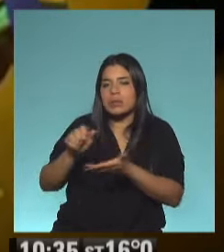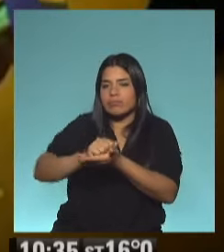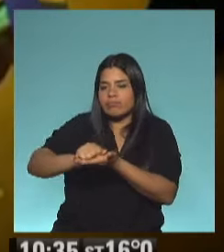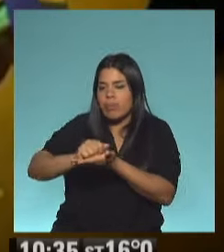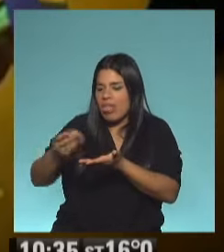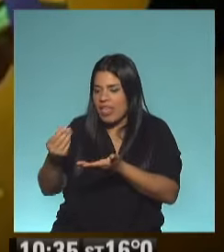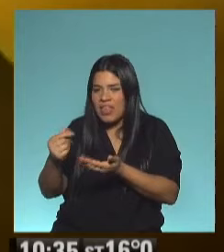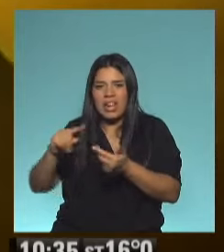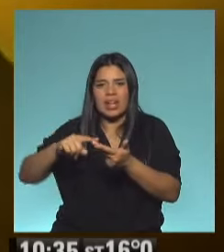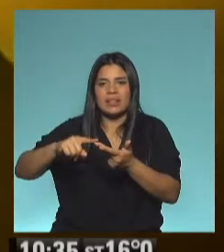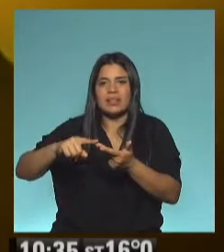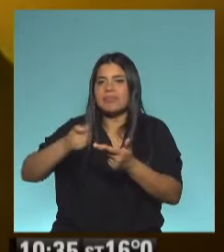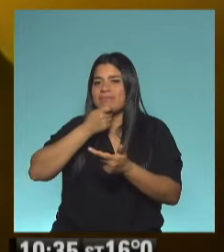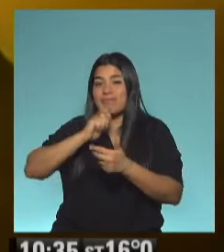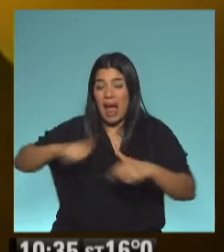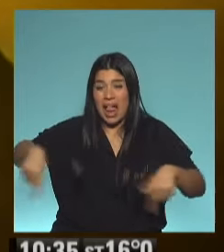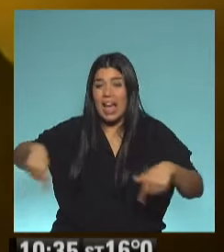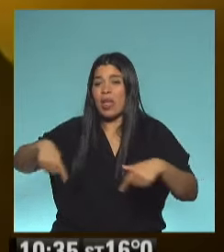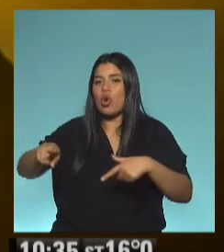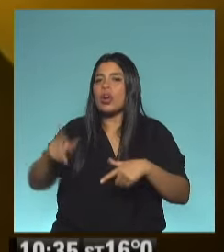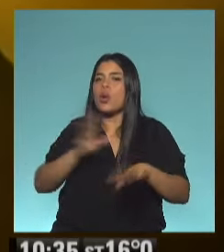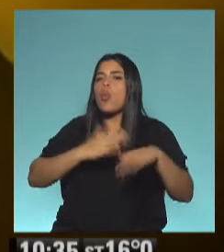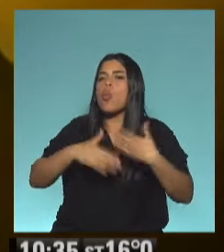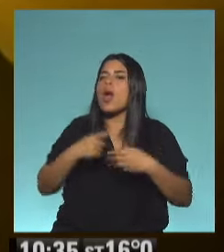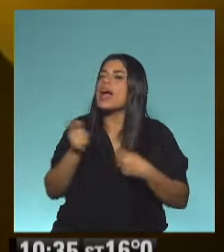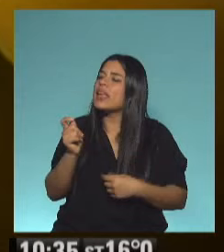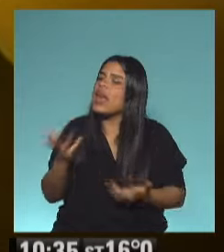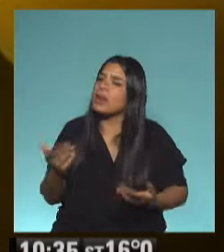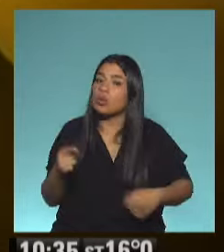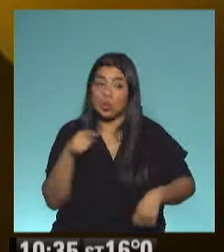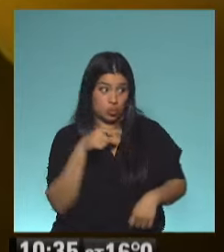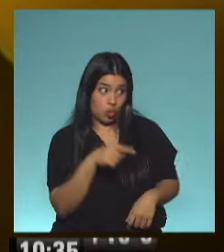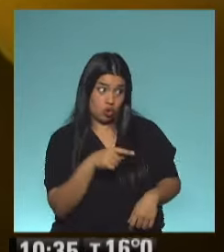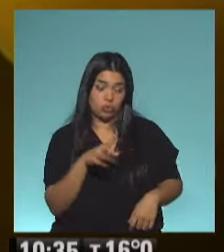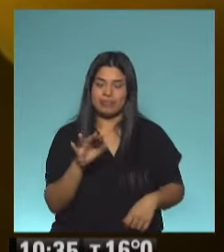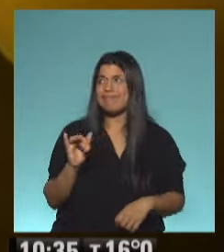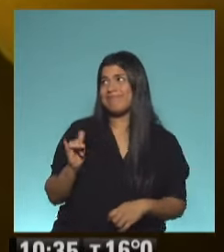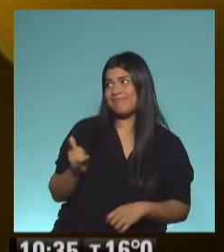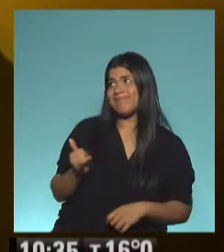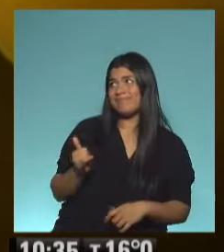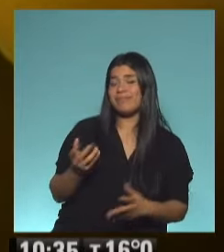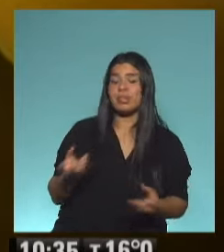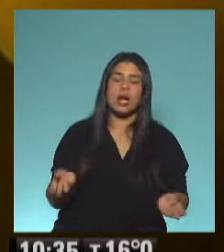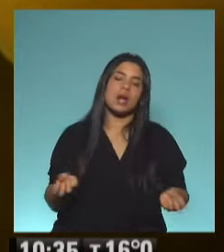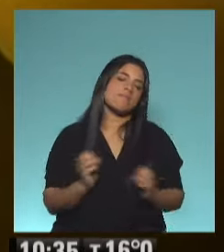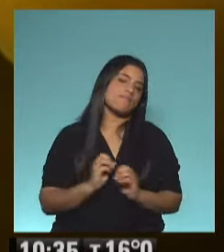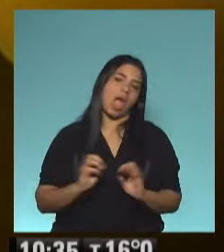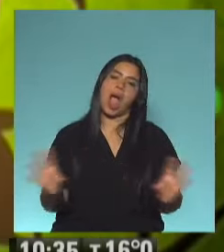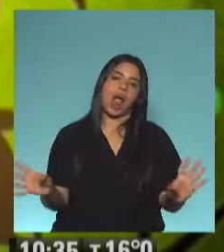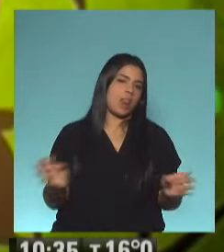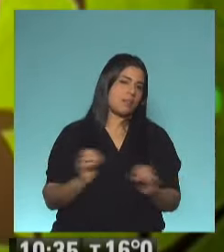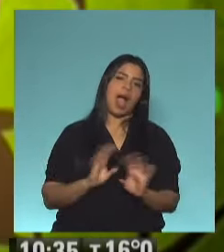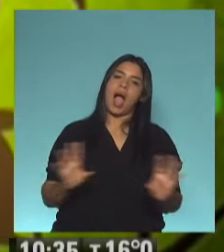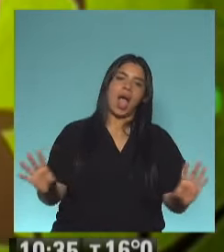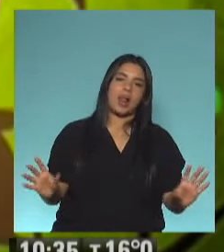los marcadores. ¿Fuiste vos? Sí. ¡Qué mal! ¡Qué mal!